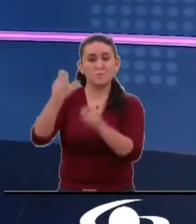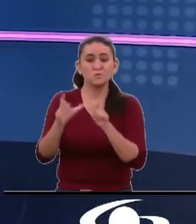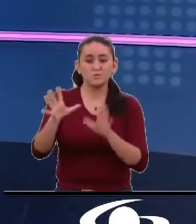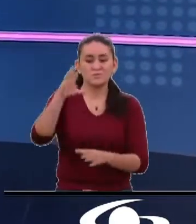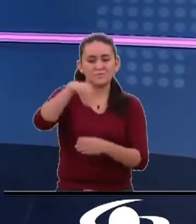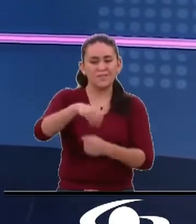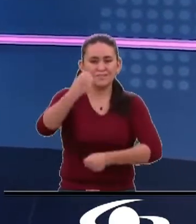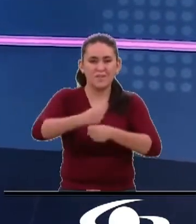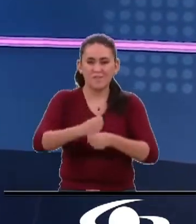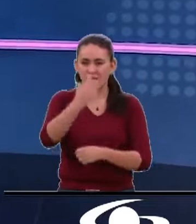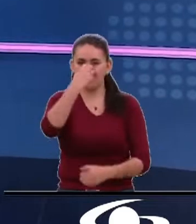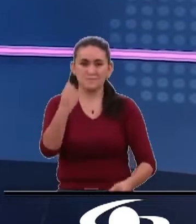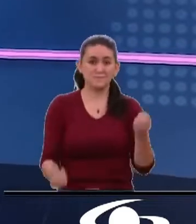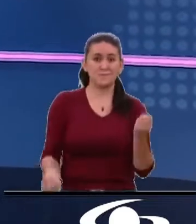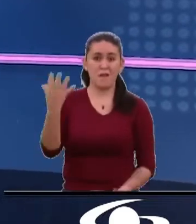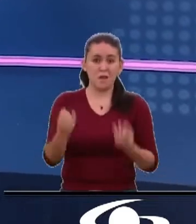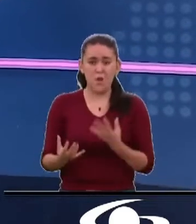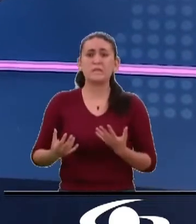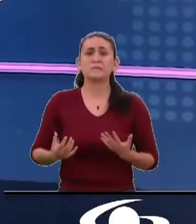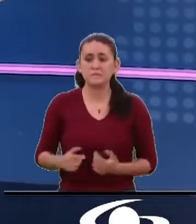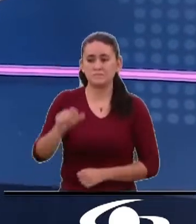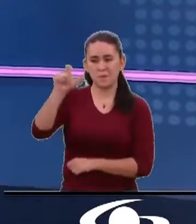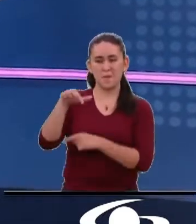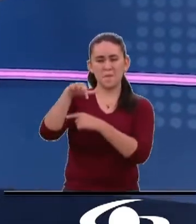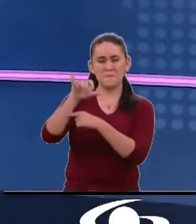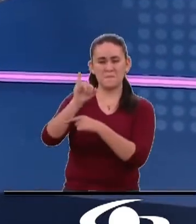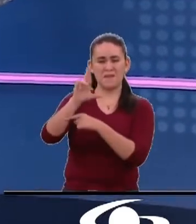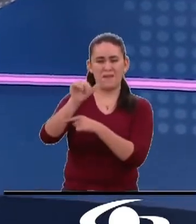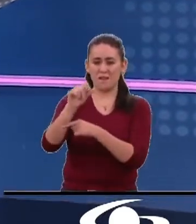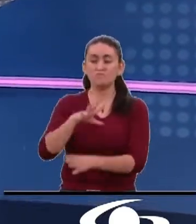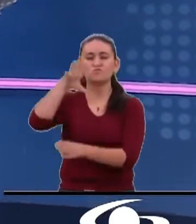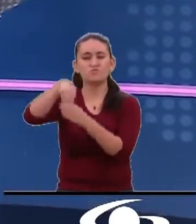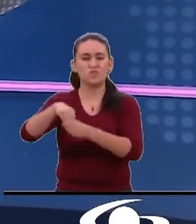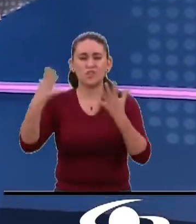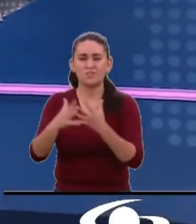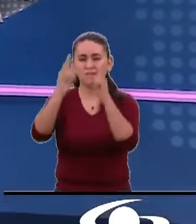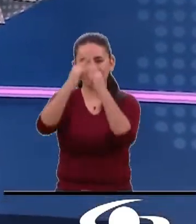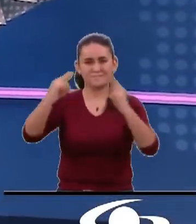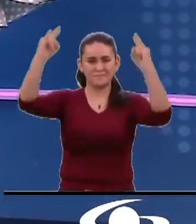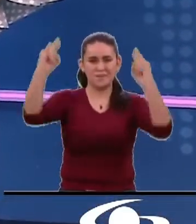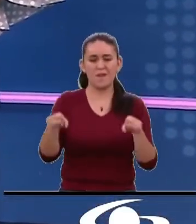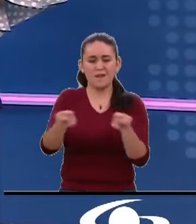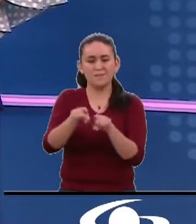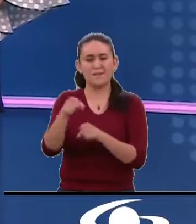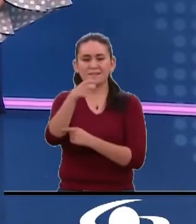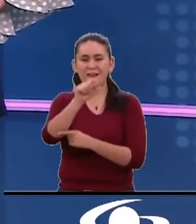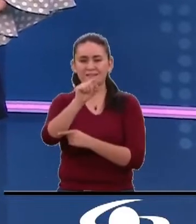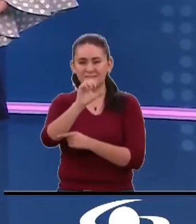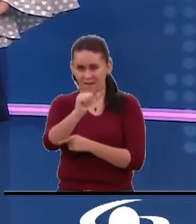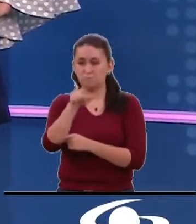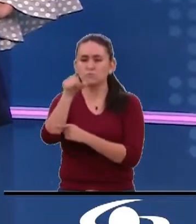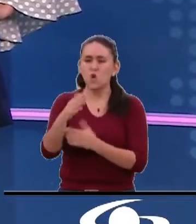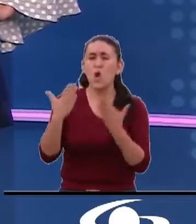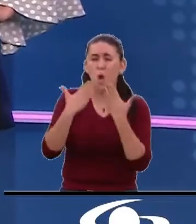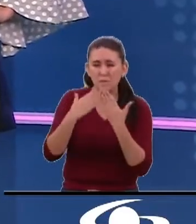los artistas circenses por la pandemia. Pilar Schmidt estuvo en el Circo de los Hermanos Gasca para saber cómo, en medio del panorama,